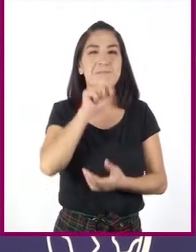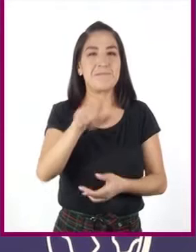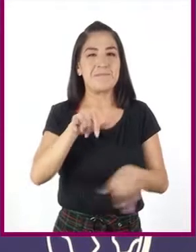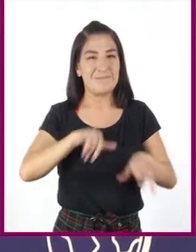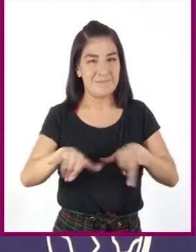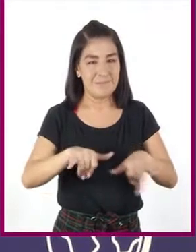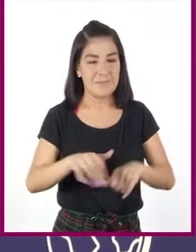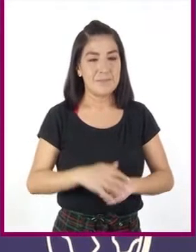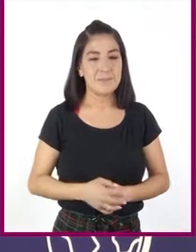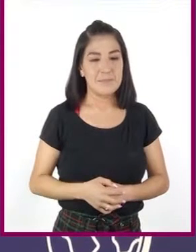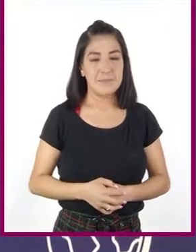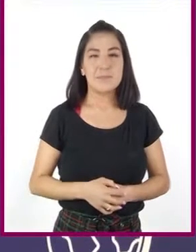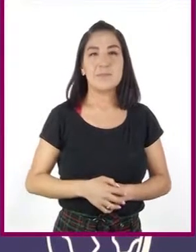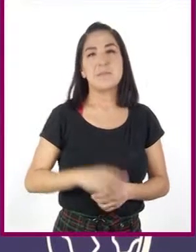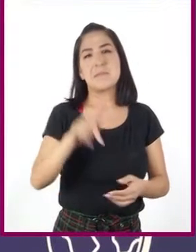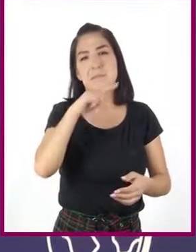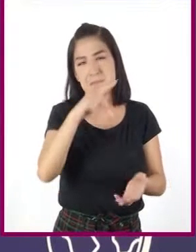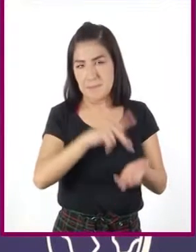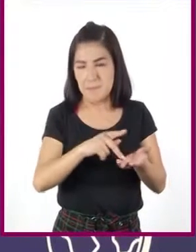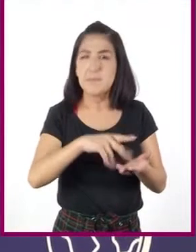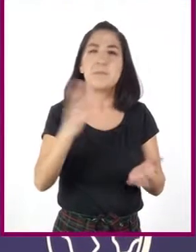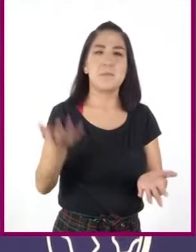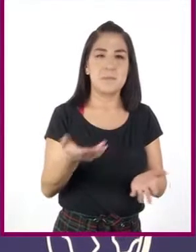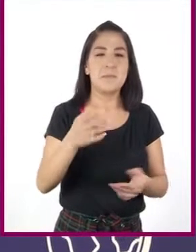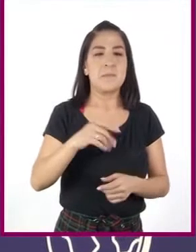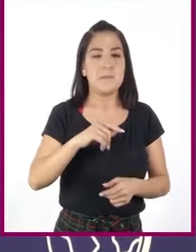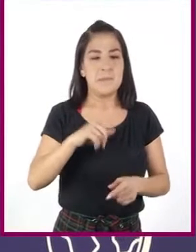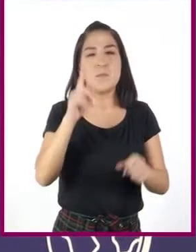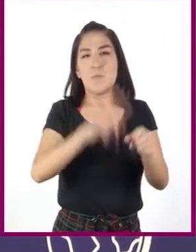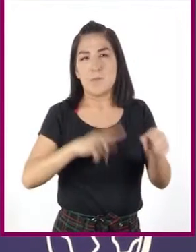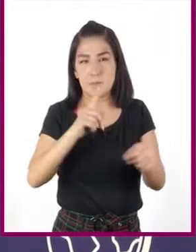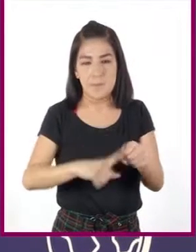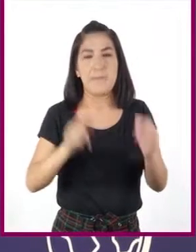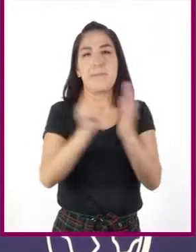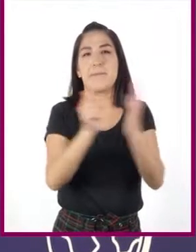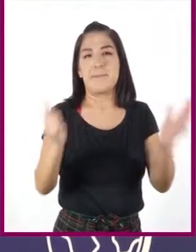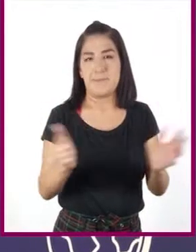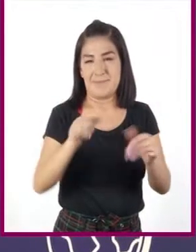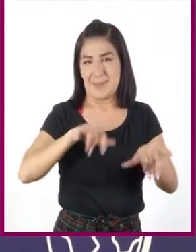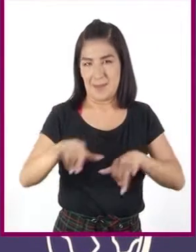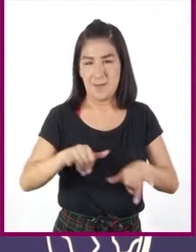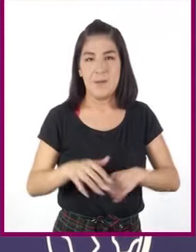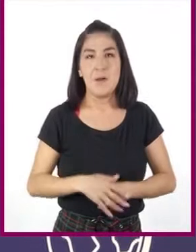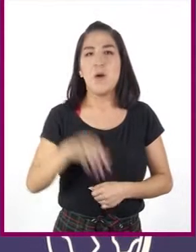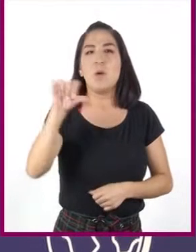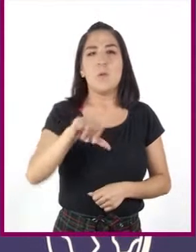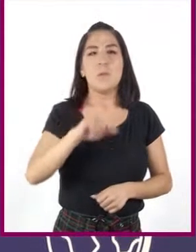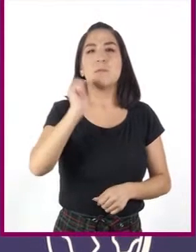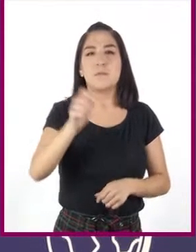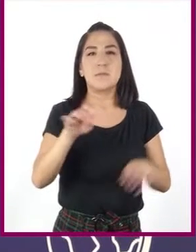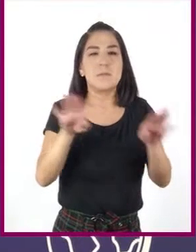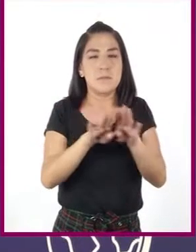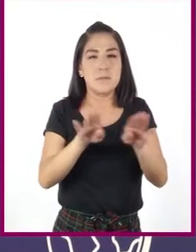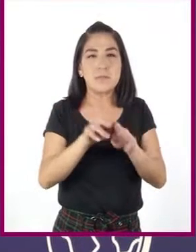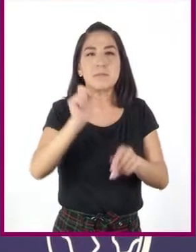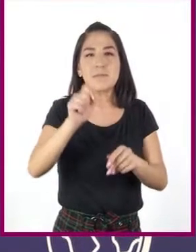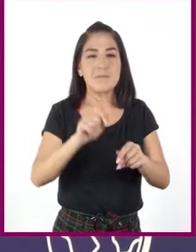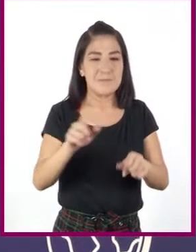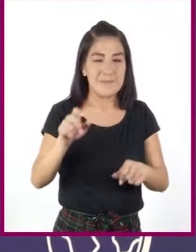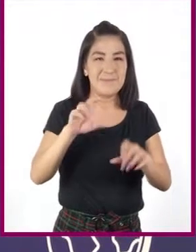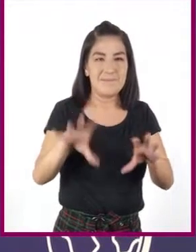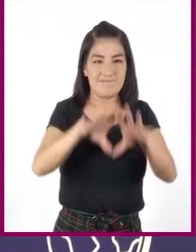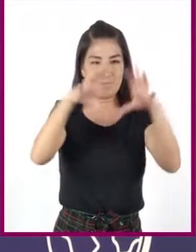asignatura, bolígrafo o lápiz, colores y libro de texto. Hoy vamos a realizar un diagrama de las capas de la